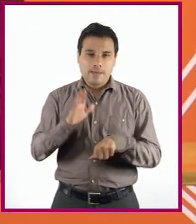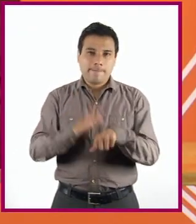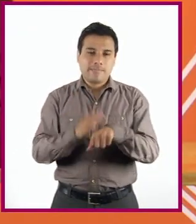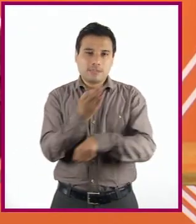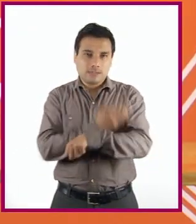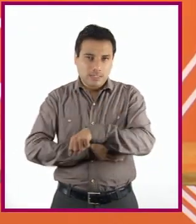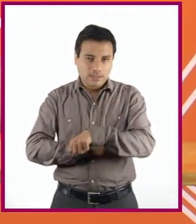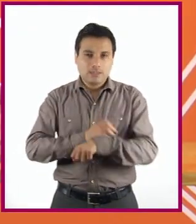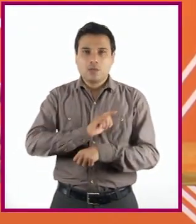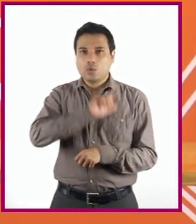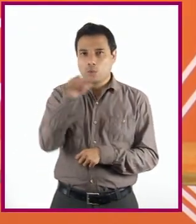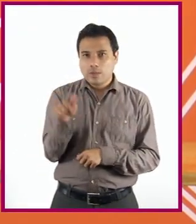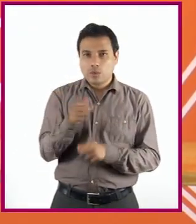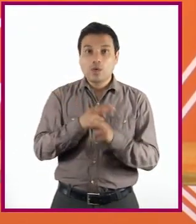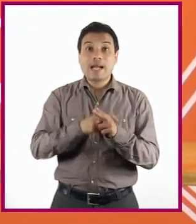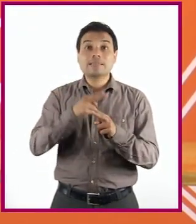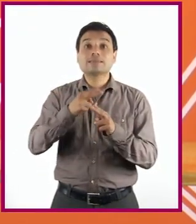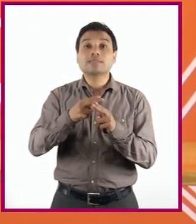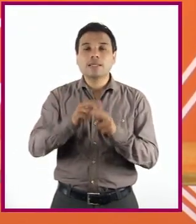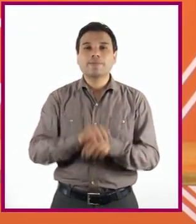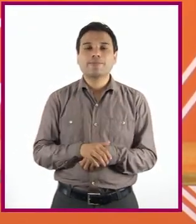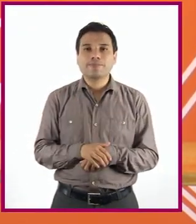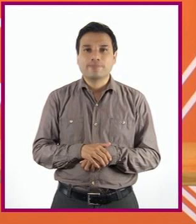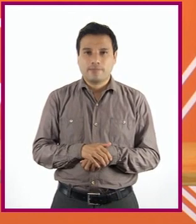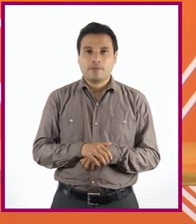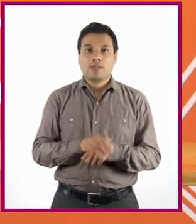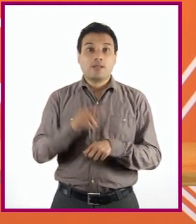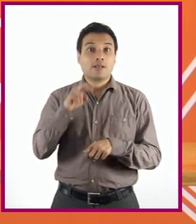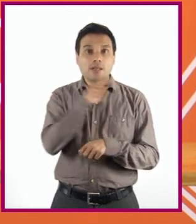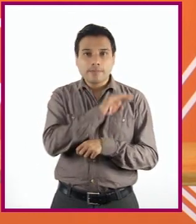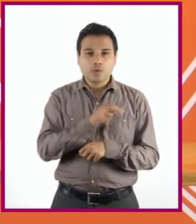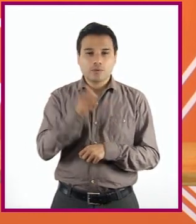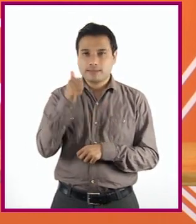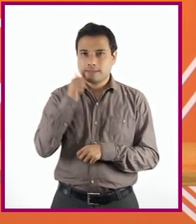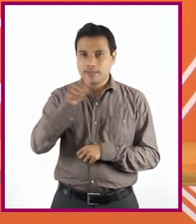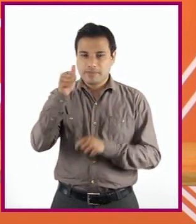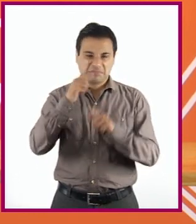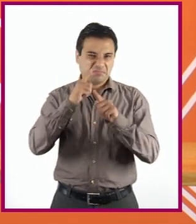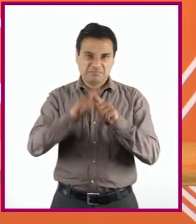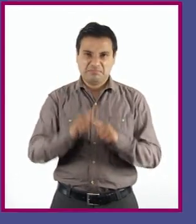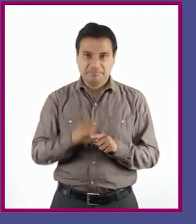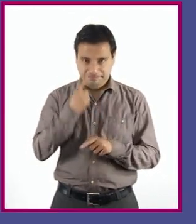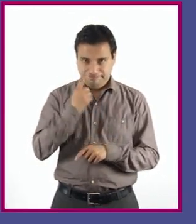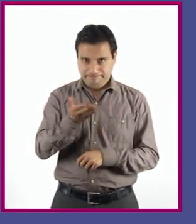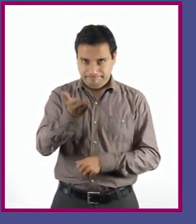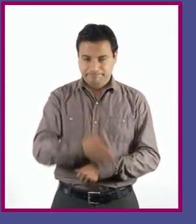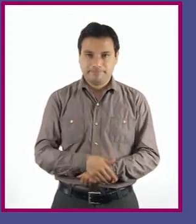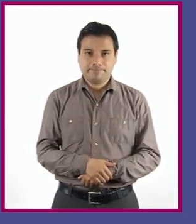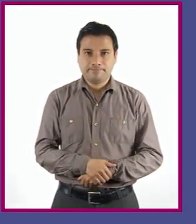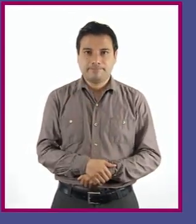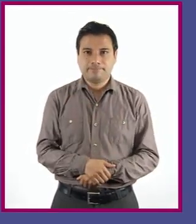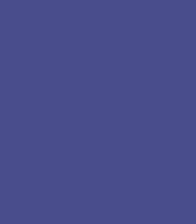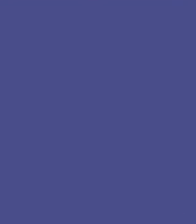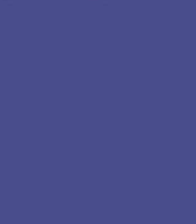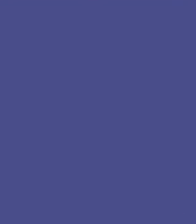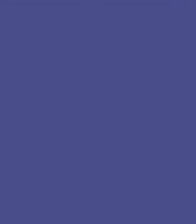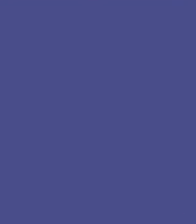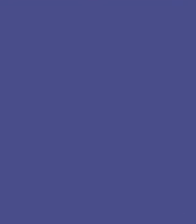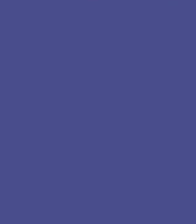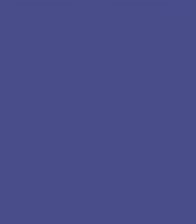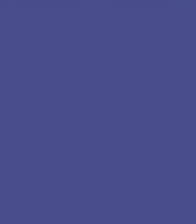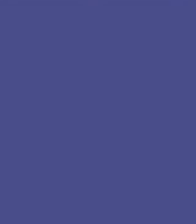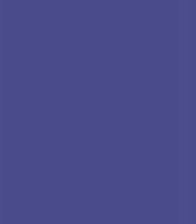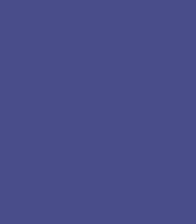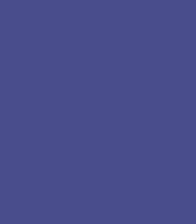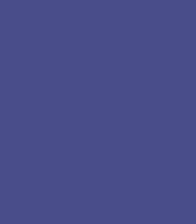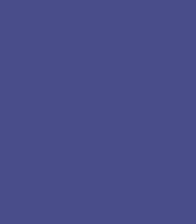luego, hasta que, tan pronto como, siempre, etc. Mi nombre es Jimena Guadalupe